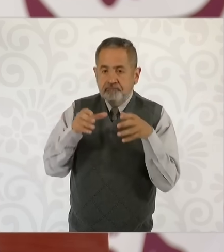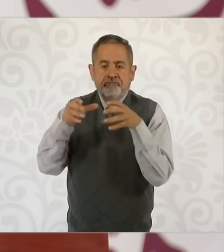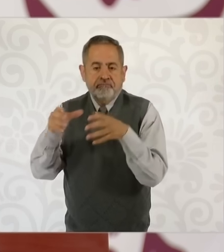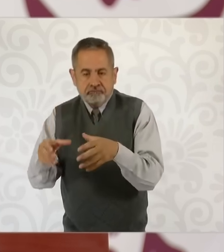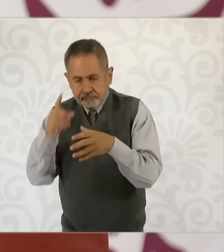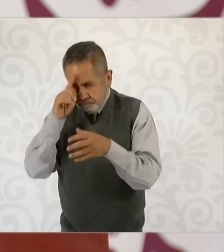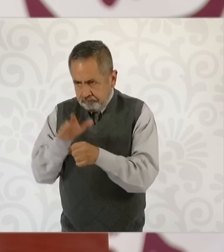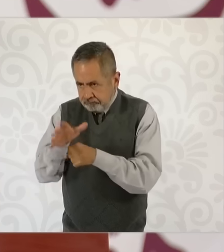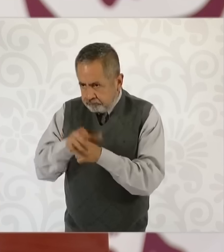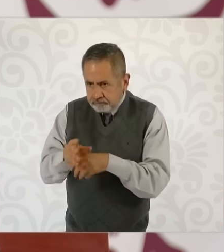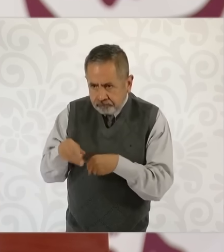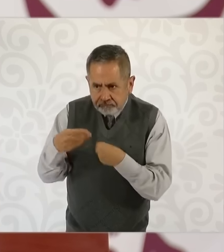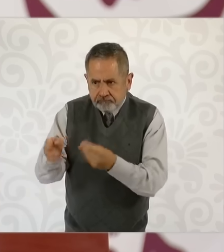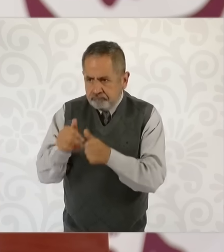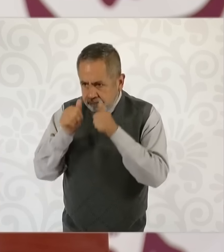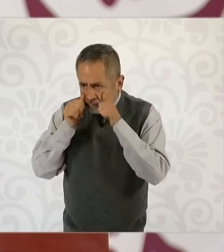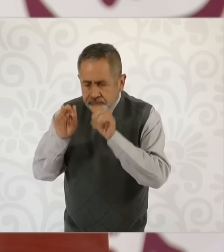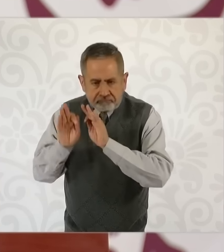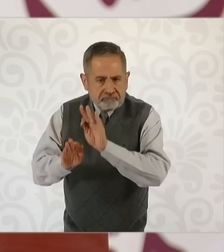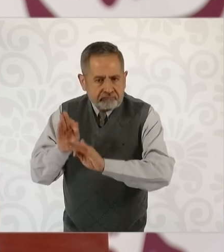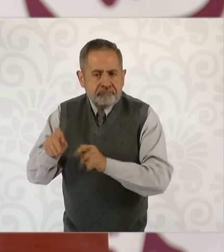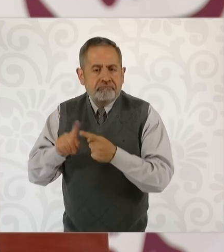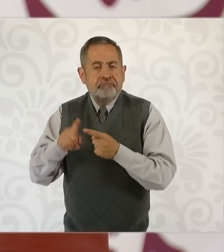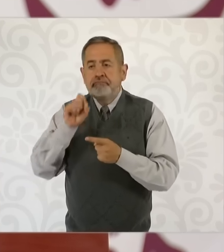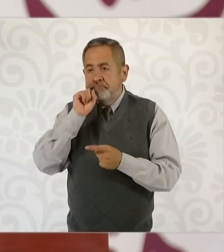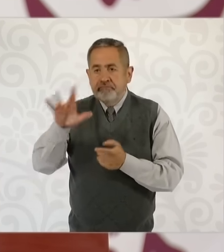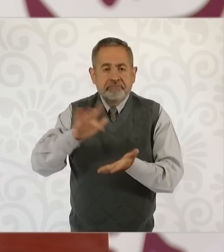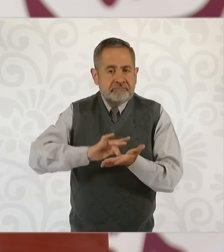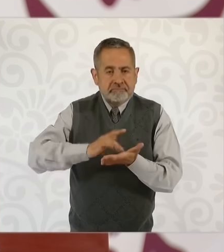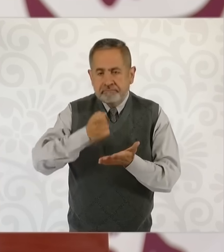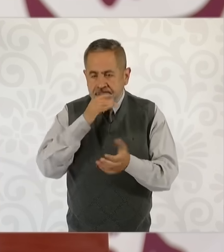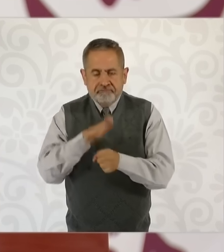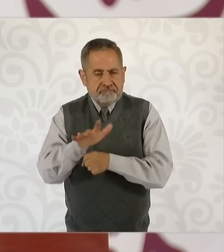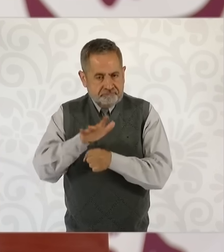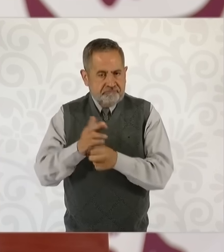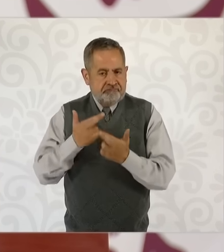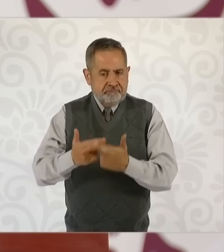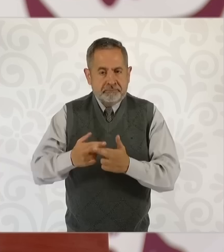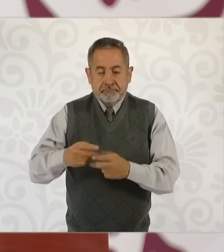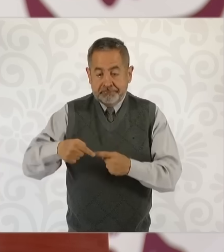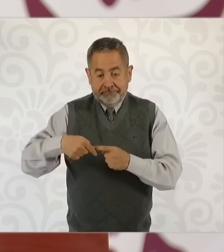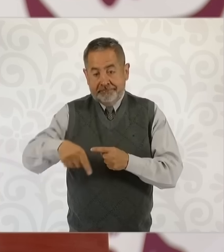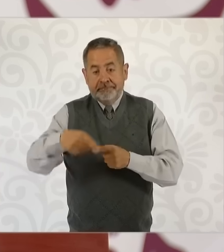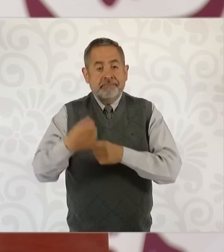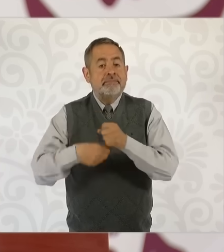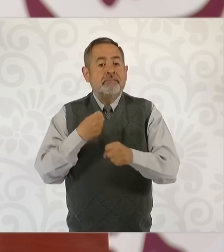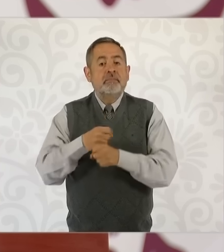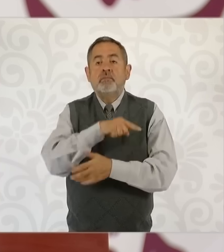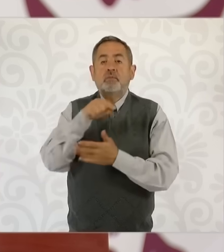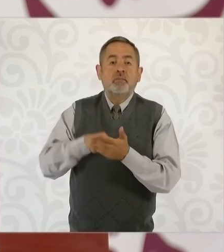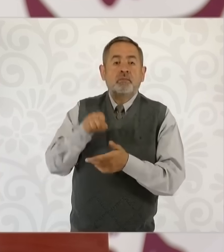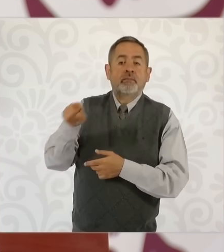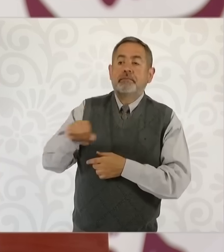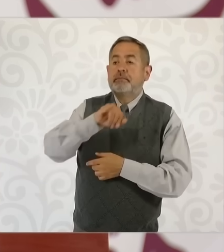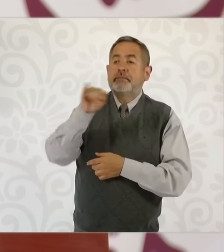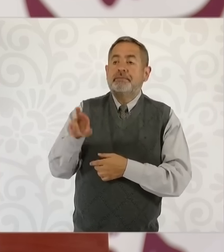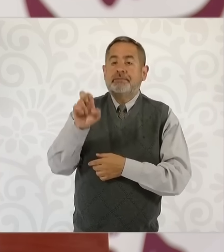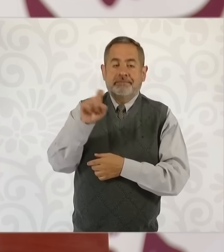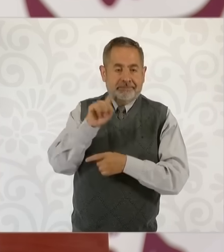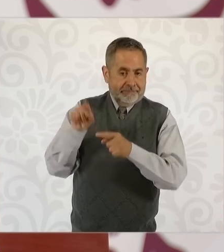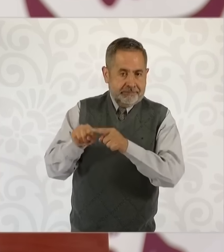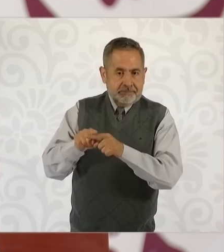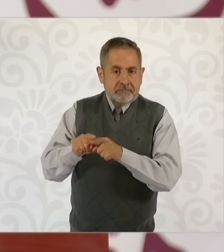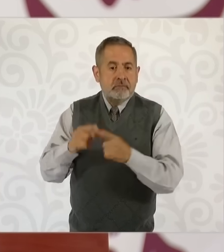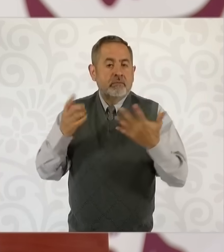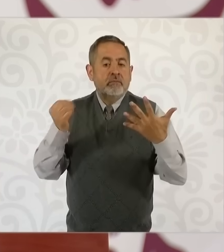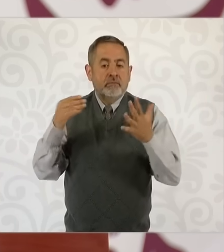suministro de abasto necesario para el cumplimiento de estas metas. Y este año en Jerez, particularmente en este centro de salud, haremos